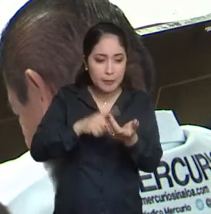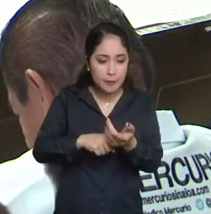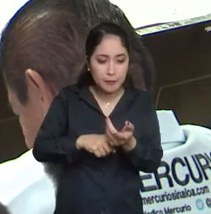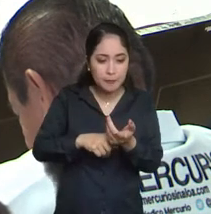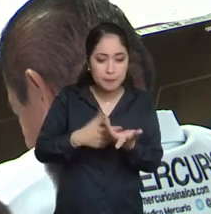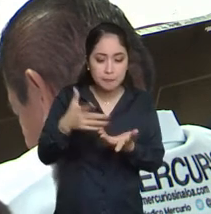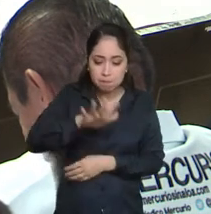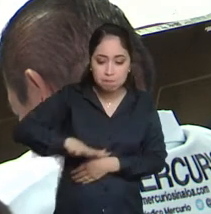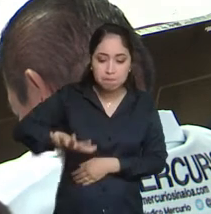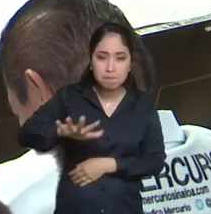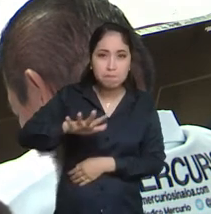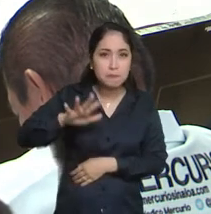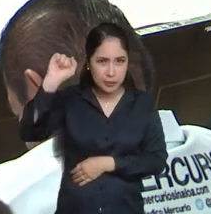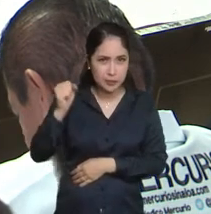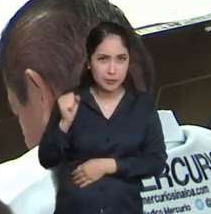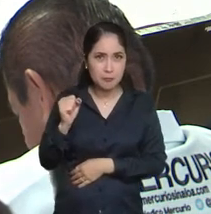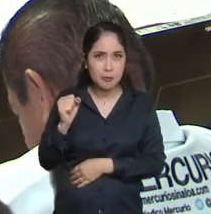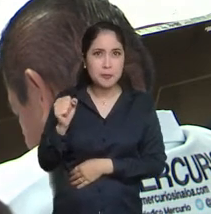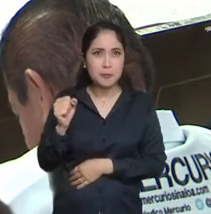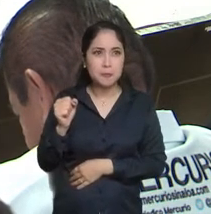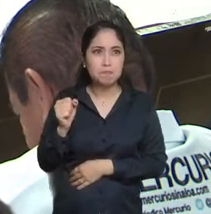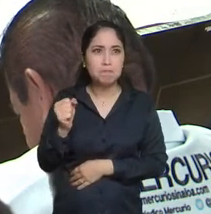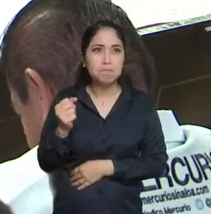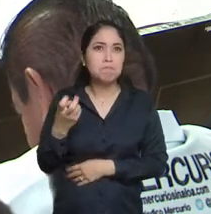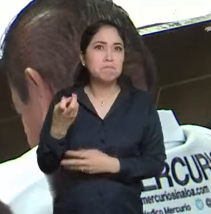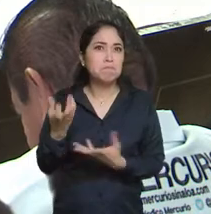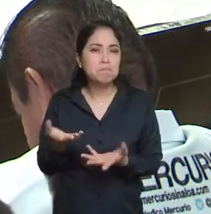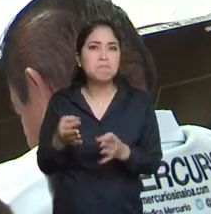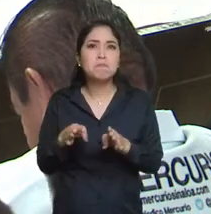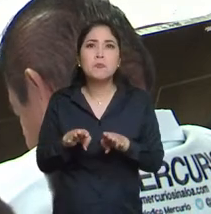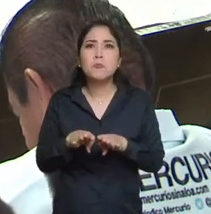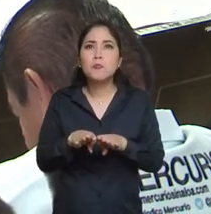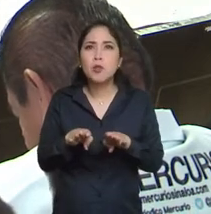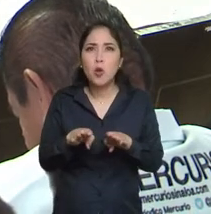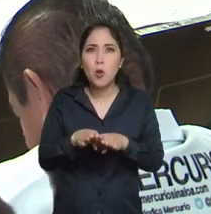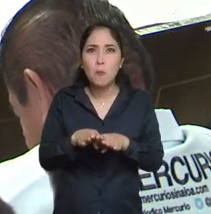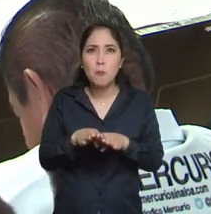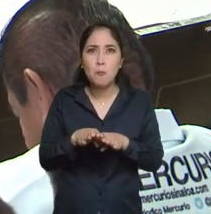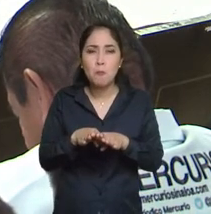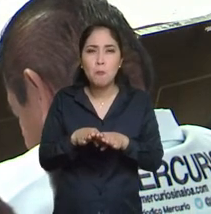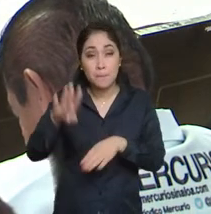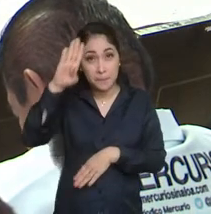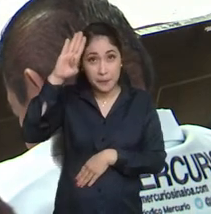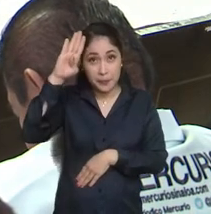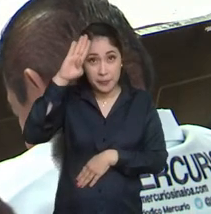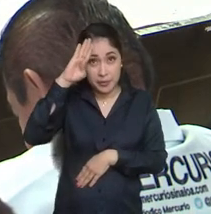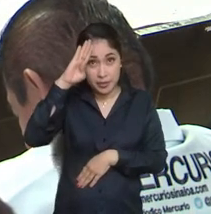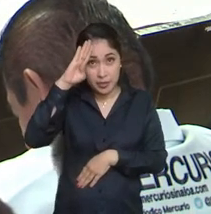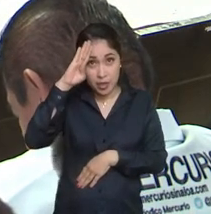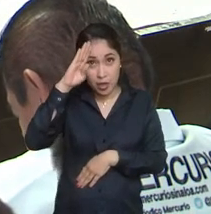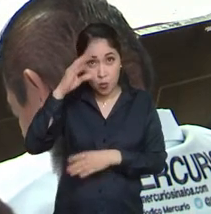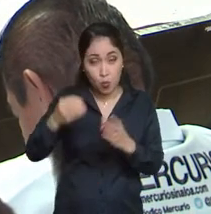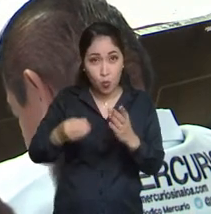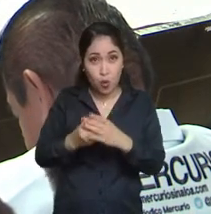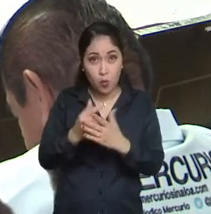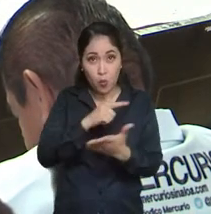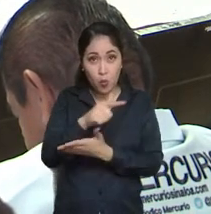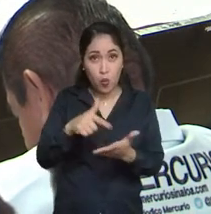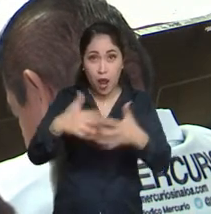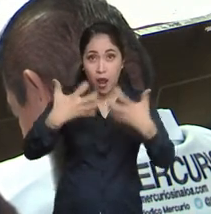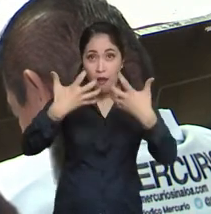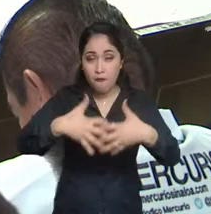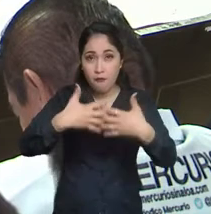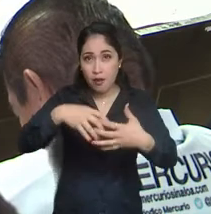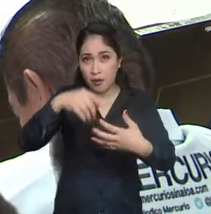incluso generar la posibilidad de que haya una nueva planta de procesamiento de harina aquí en el estado.